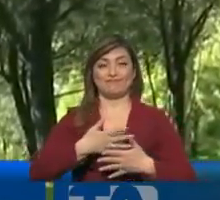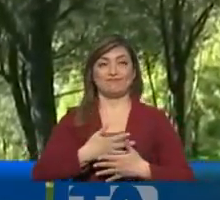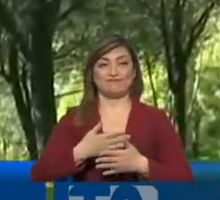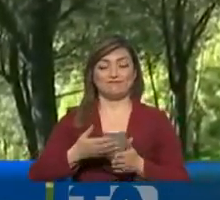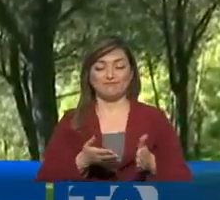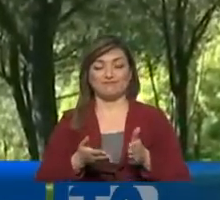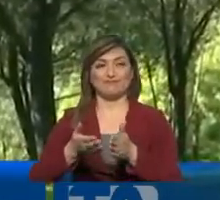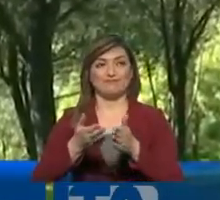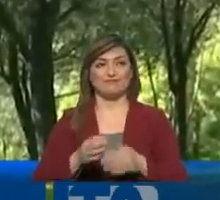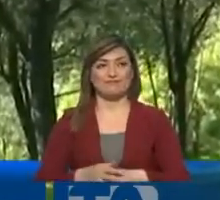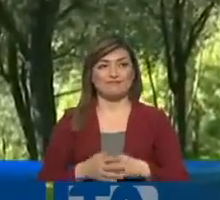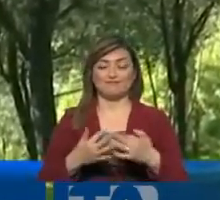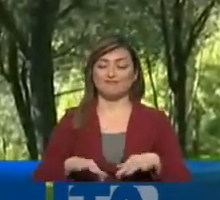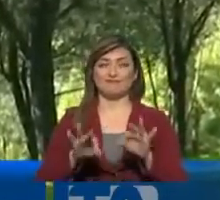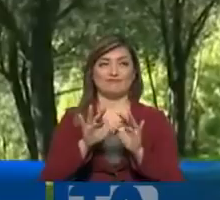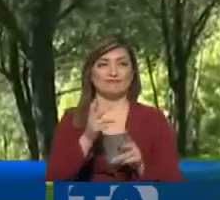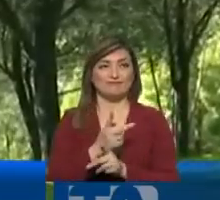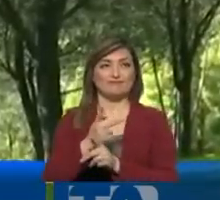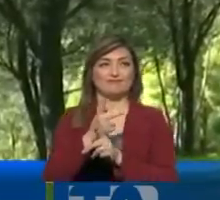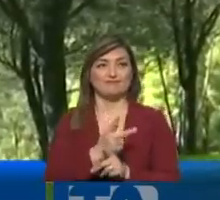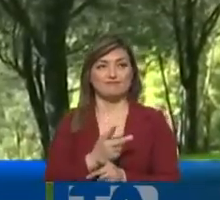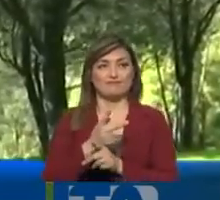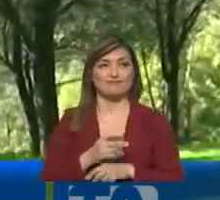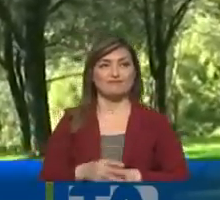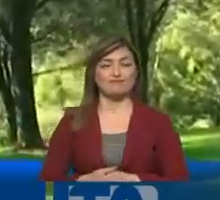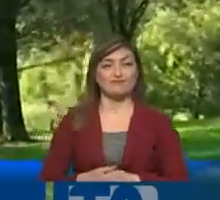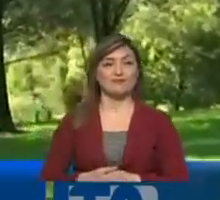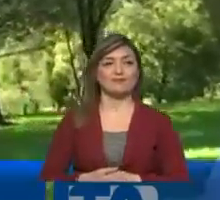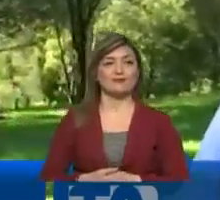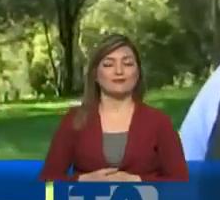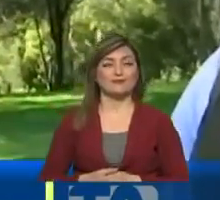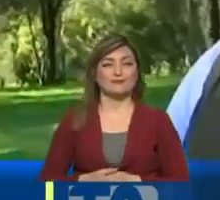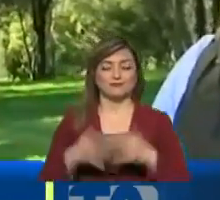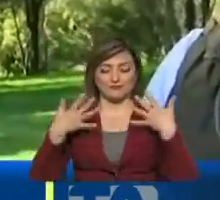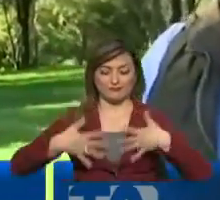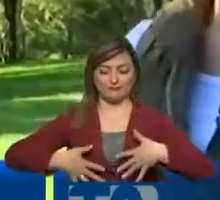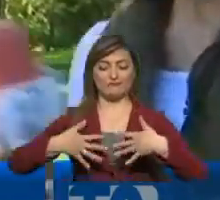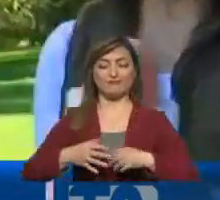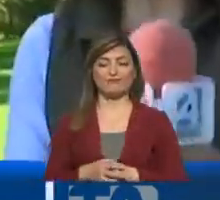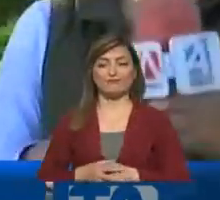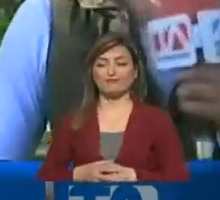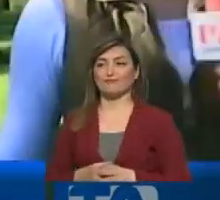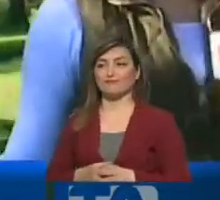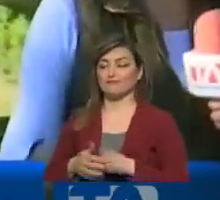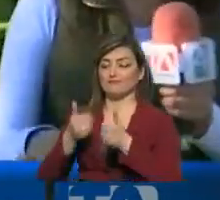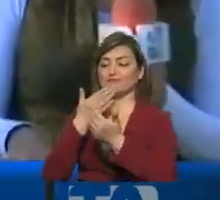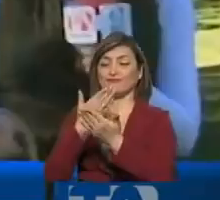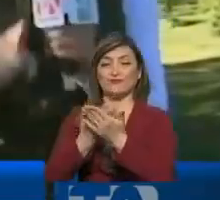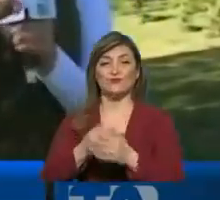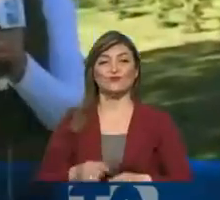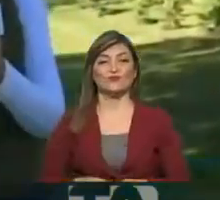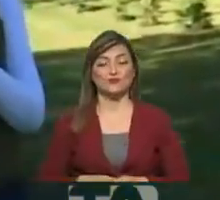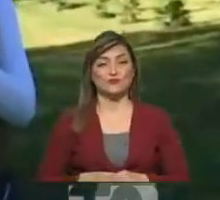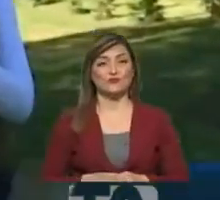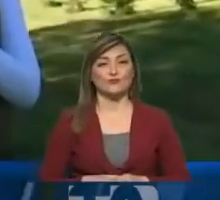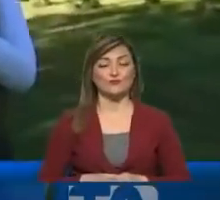nuevas rutas, muy esencial el cuidado y todo lo que es la vestimenta de ciclista. Listo, muchísimas gracias. Ya escuchamos,